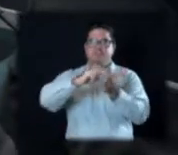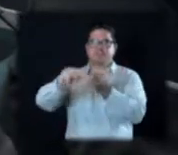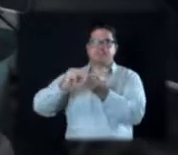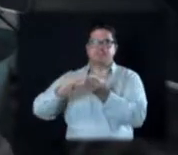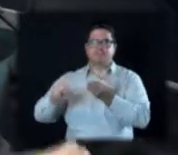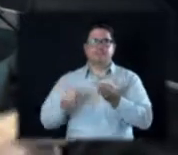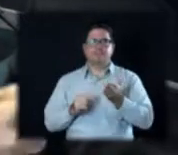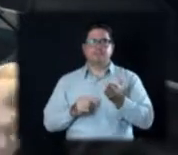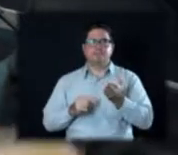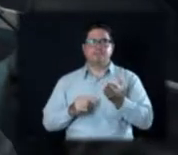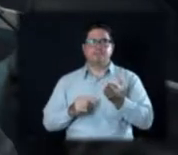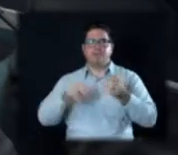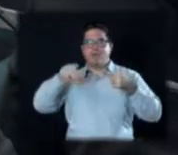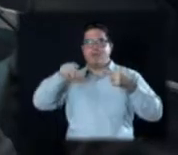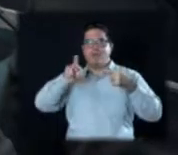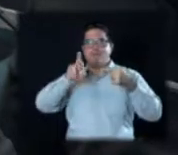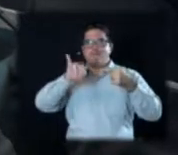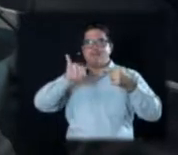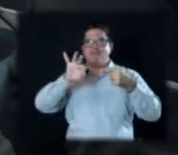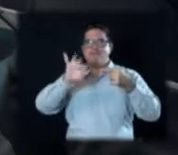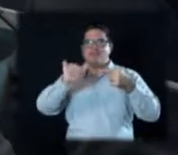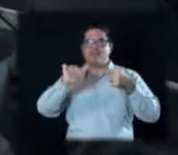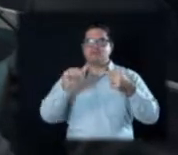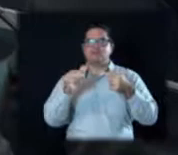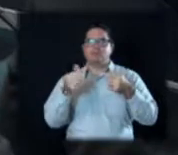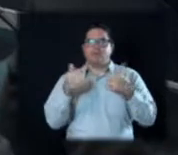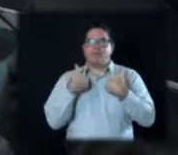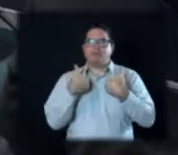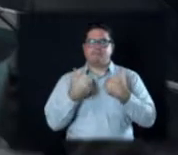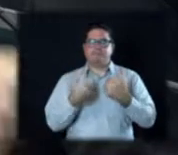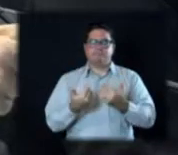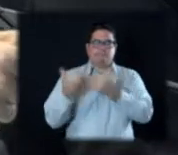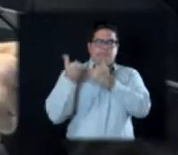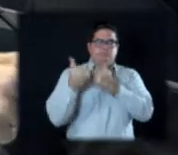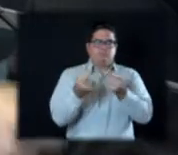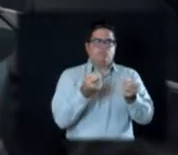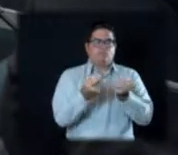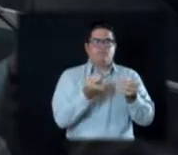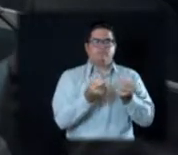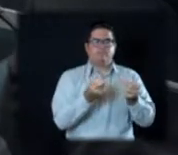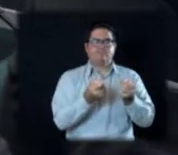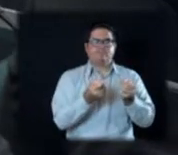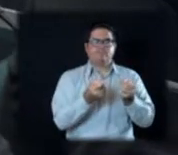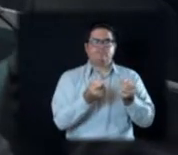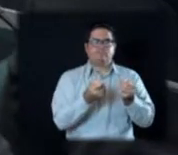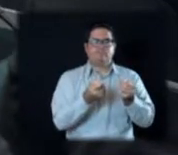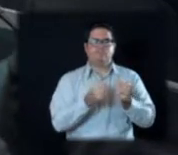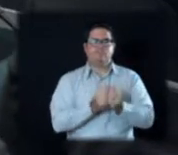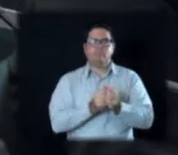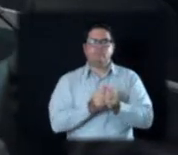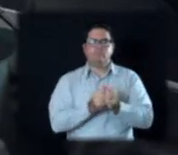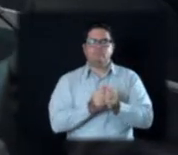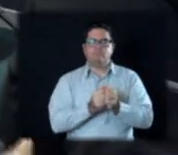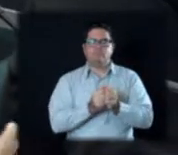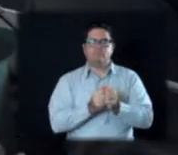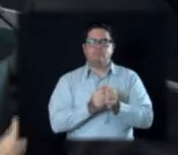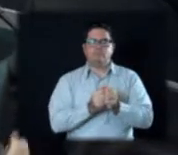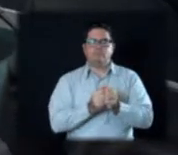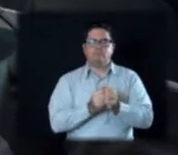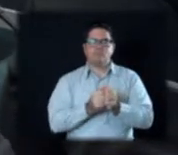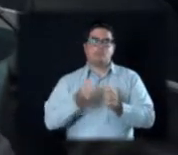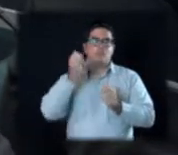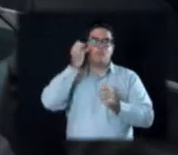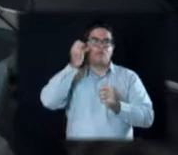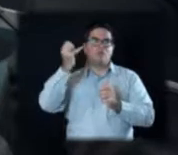tiene un control razonable y efectivo en el punto de obligación y en el punto de